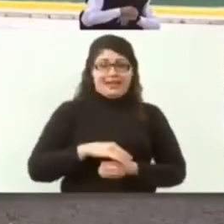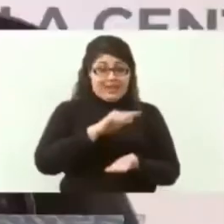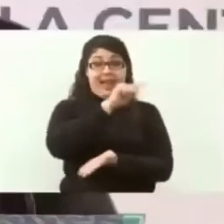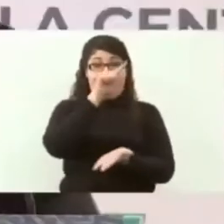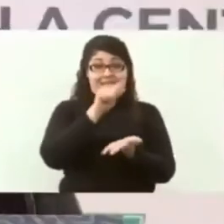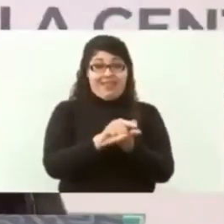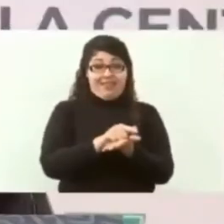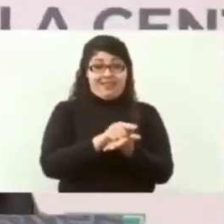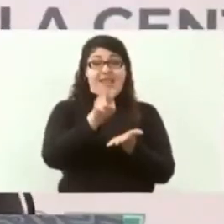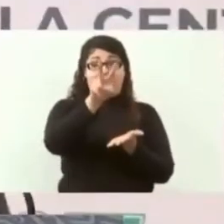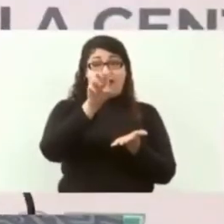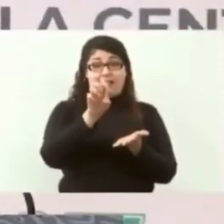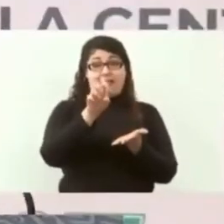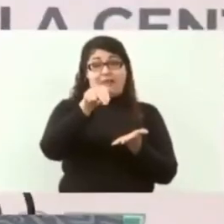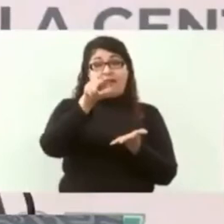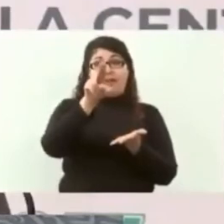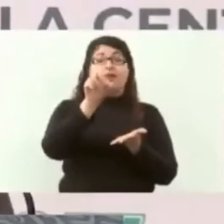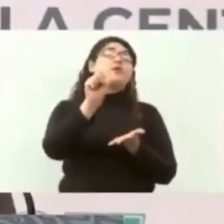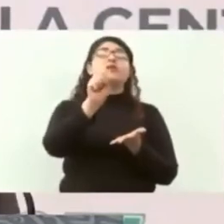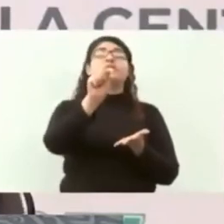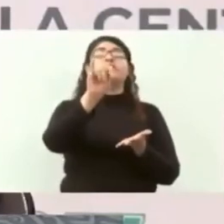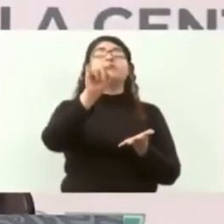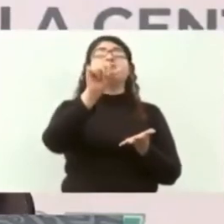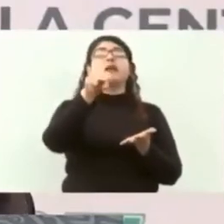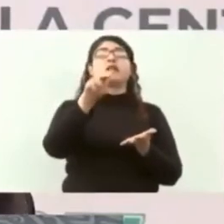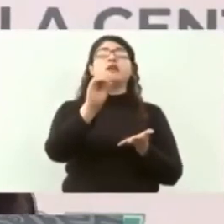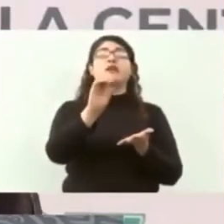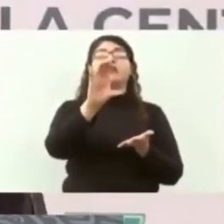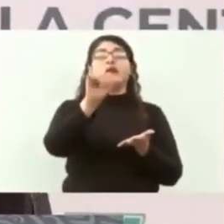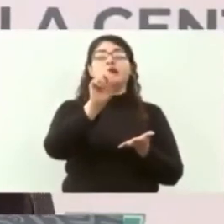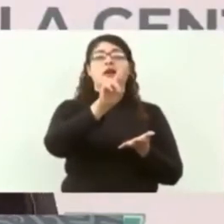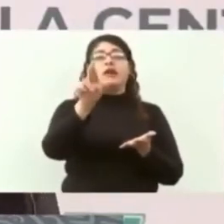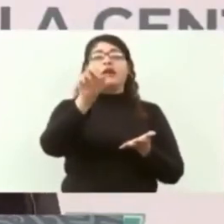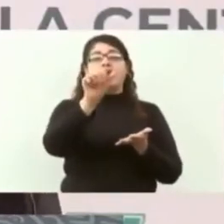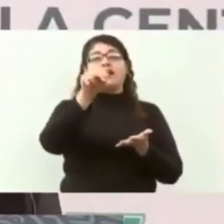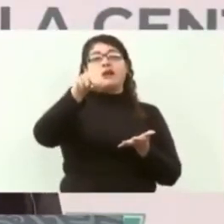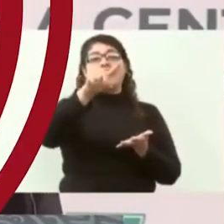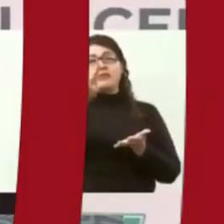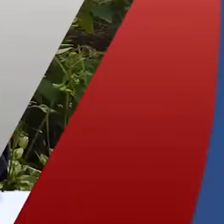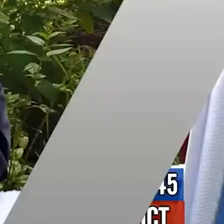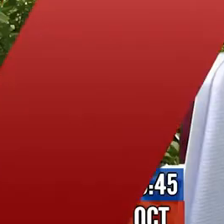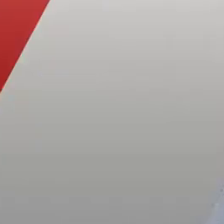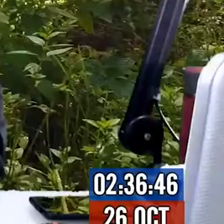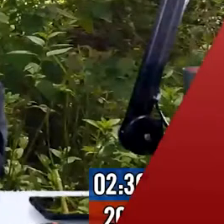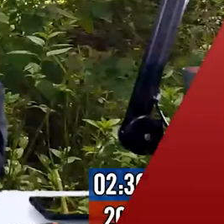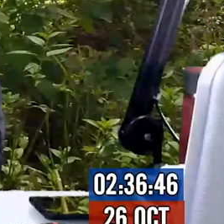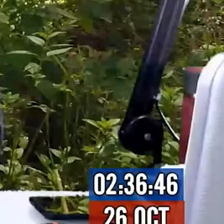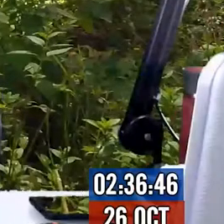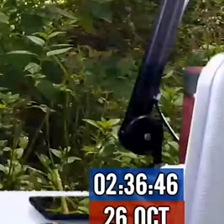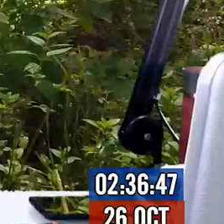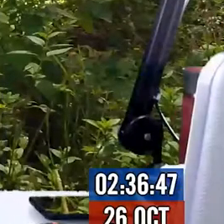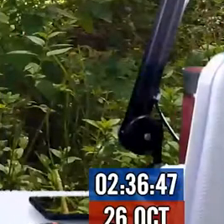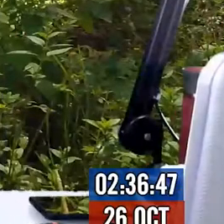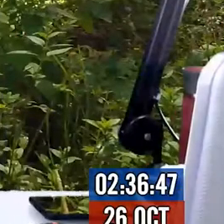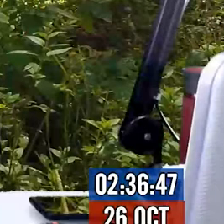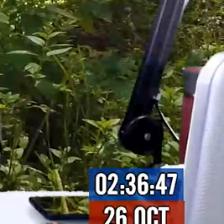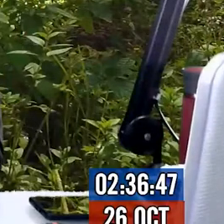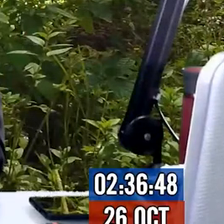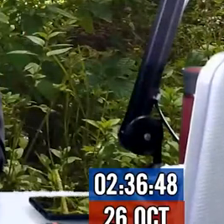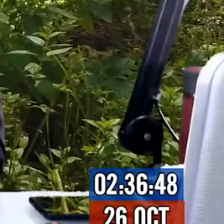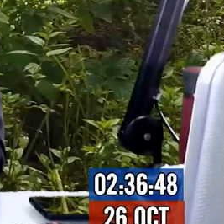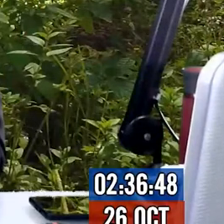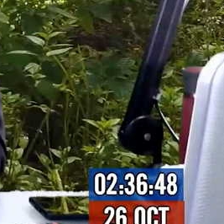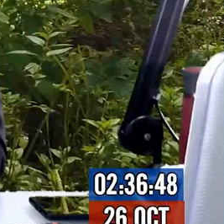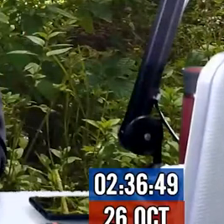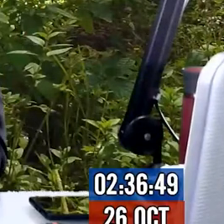de Lázaro Cárdenas y la política de Adolfo López Mateo. El presidente no